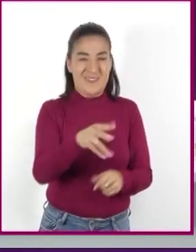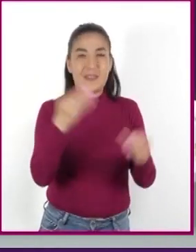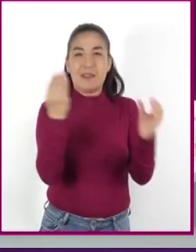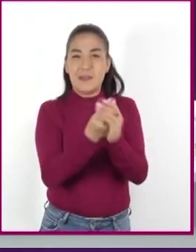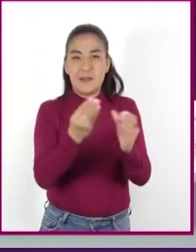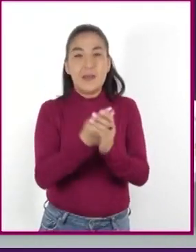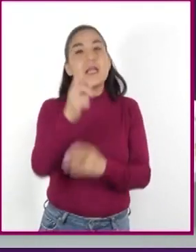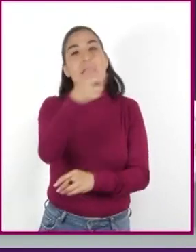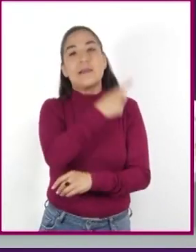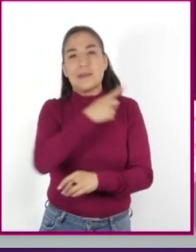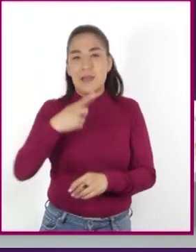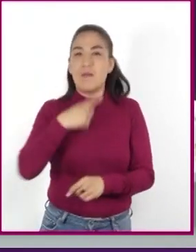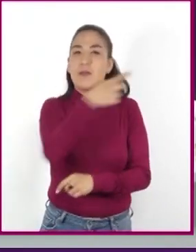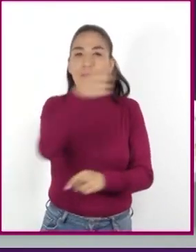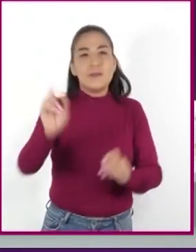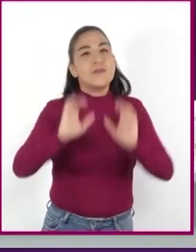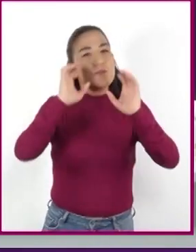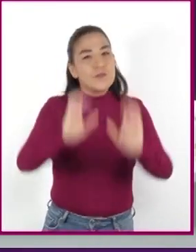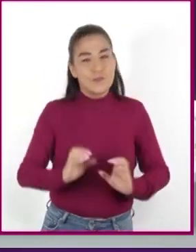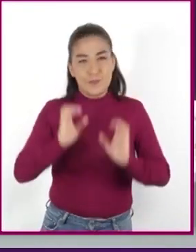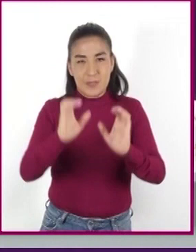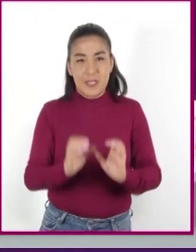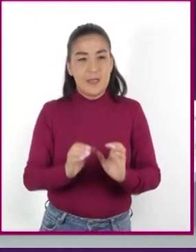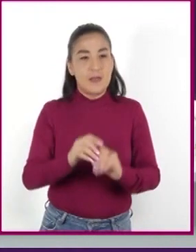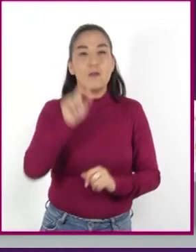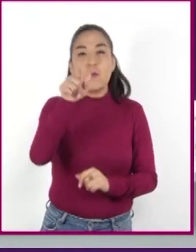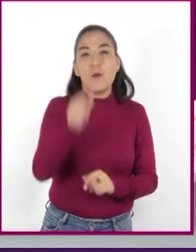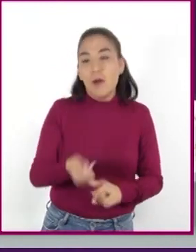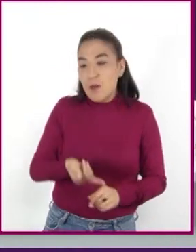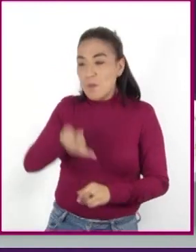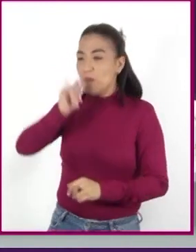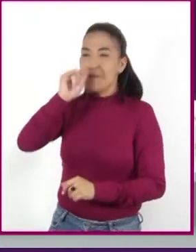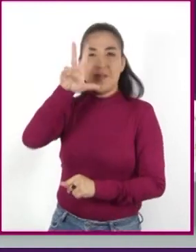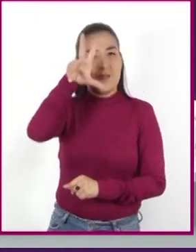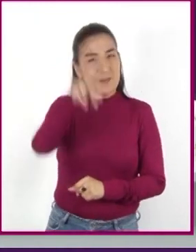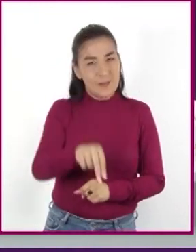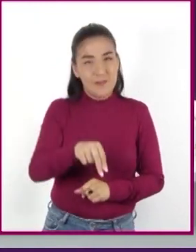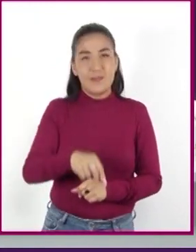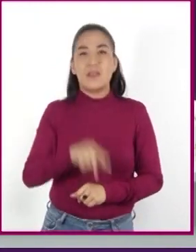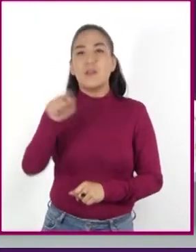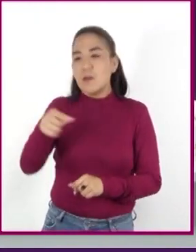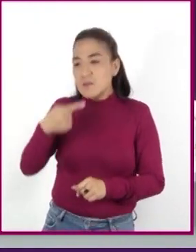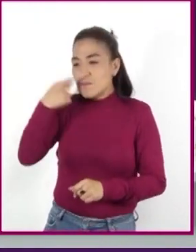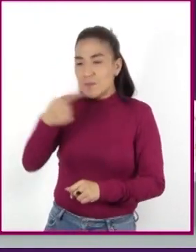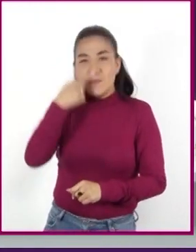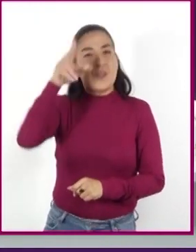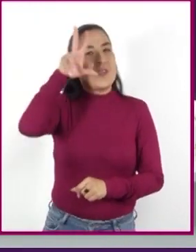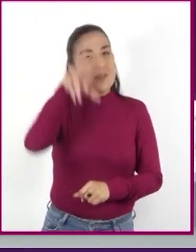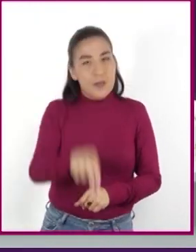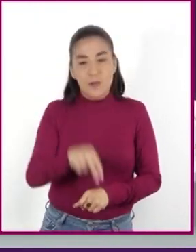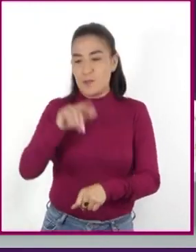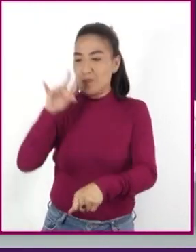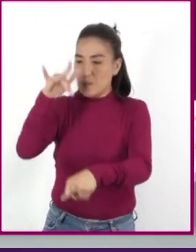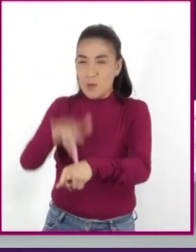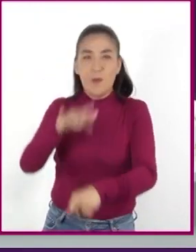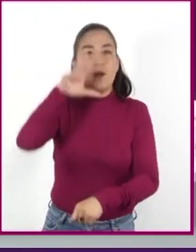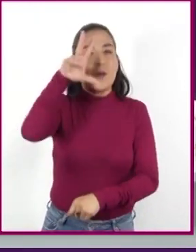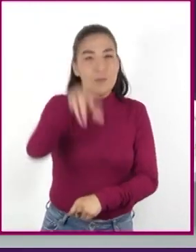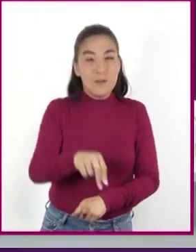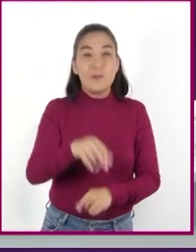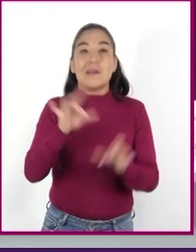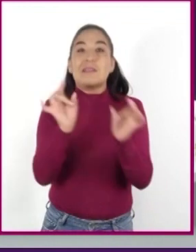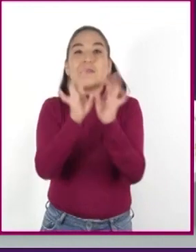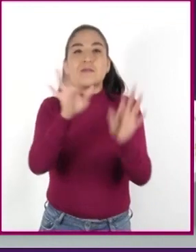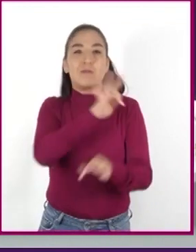deben tomar medidas de prevención, como no probar las sustancias, no deben olerlas o tocarlas, ya que pueden